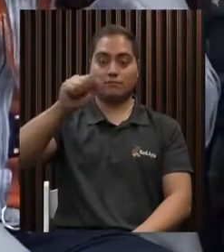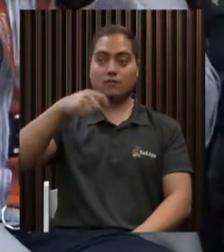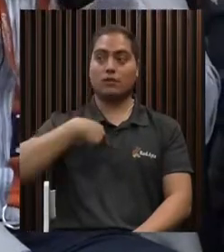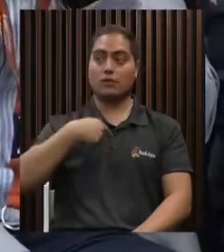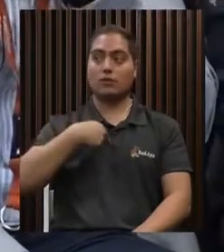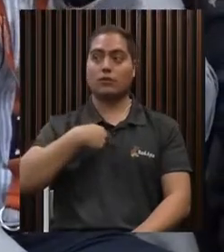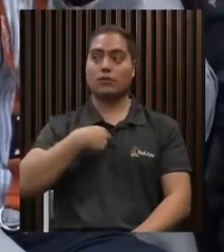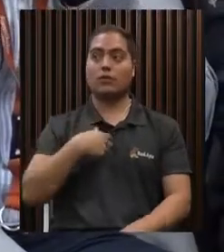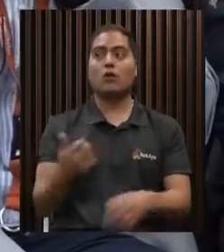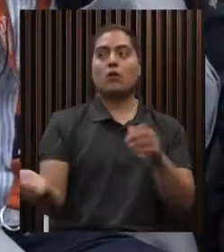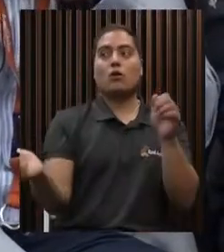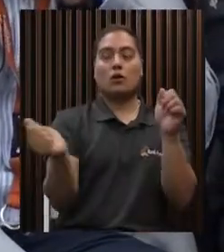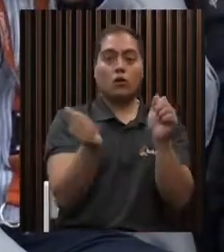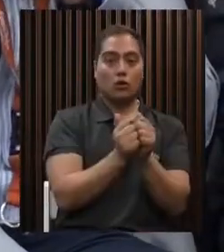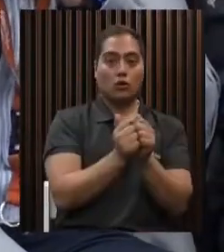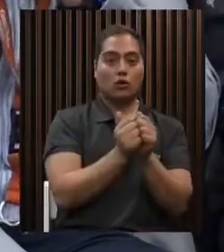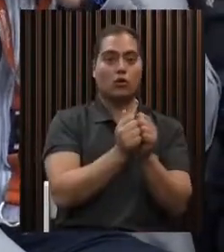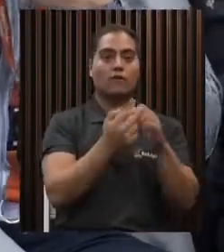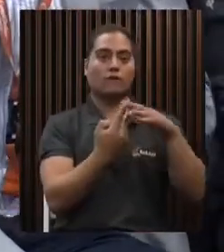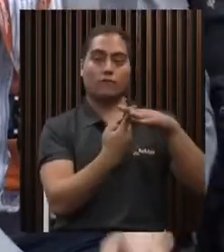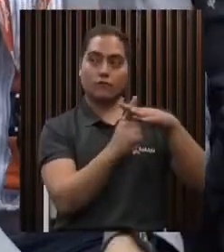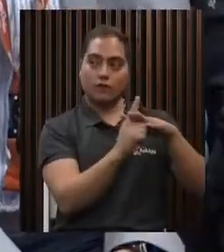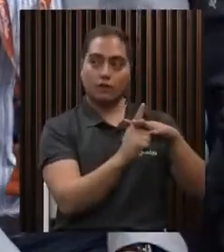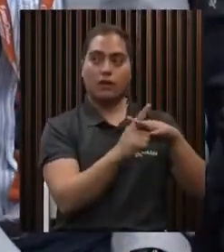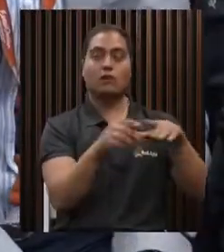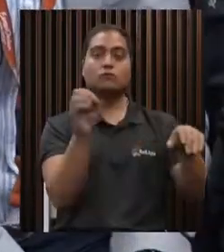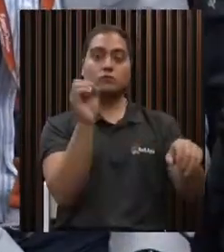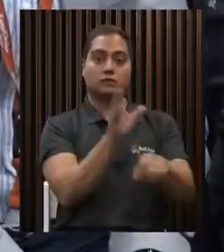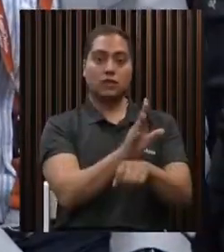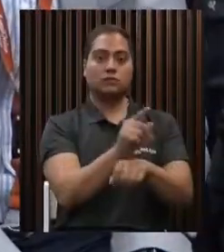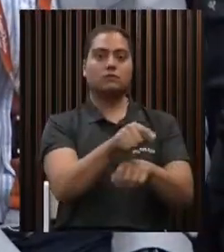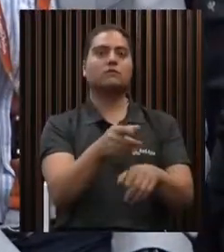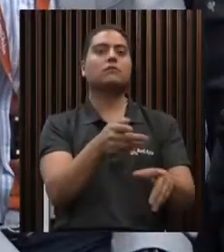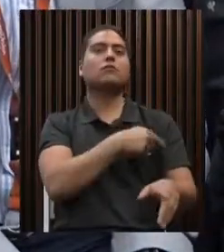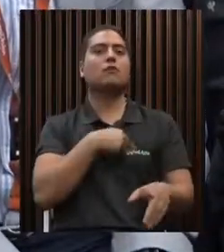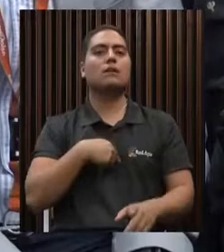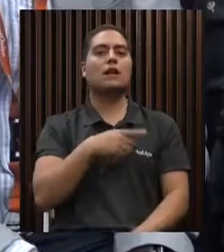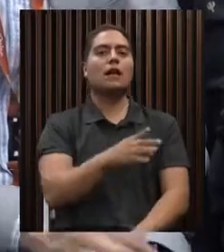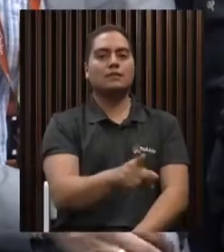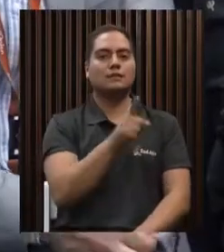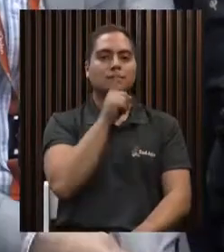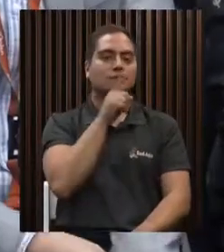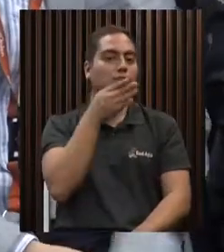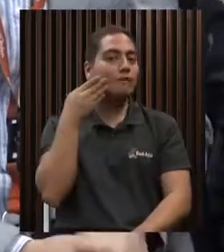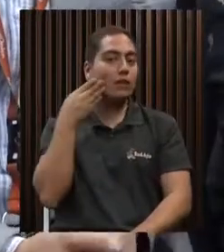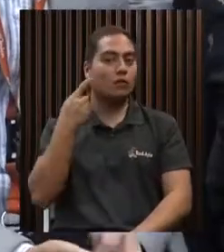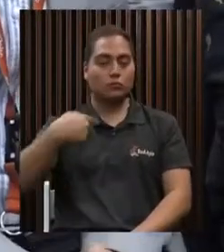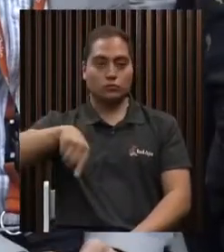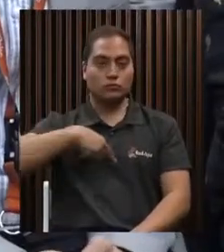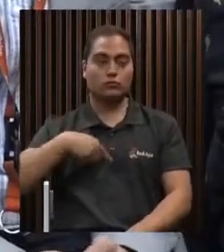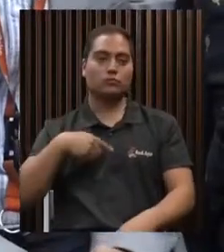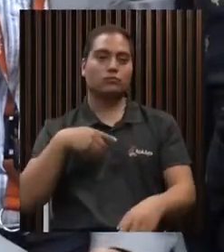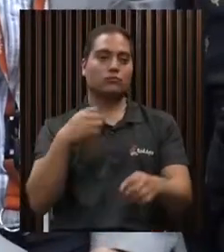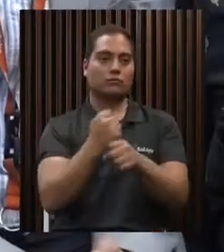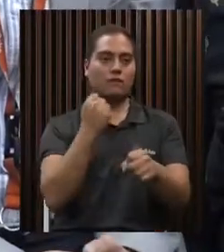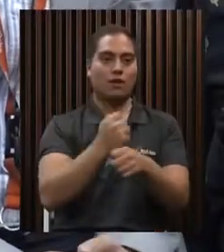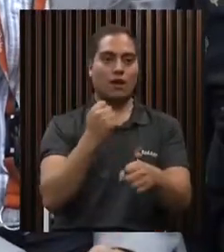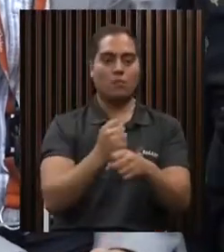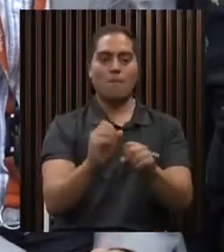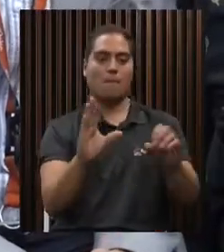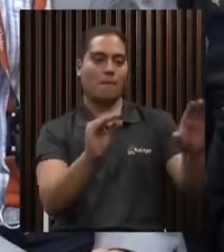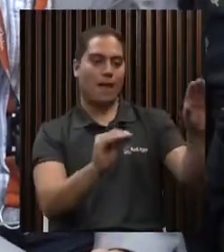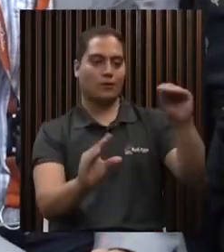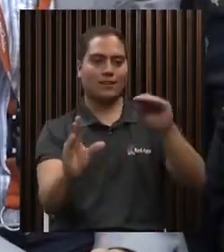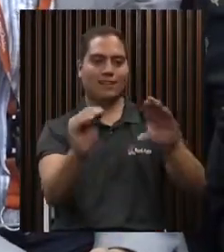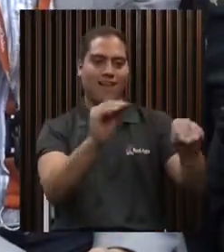una compañía de teatro que se llama Silencio Blanco, donde trabajamos con marionetas en silencio, sin el uso del